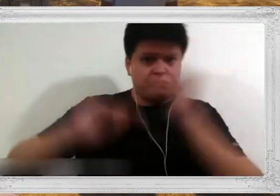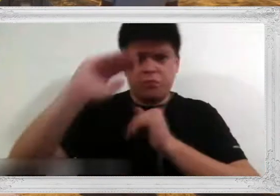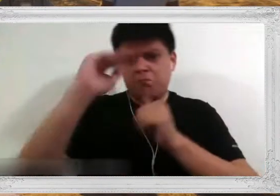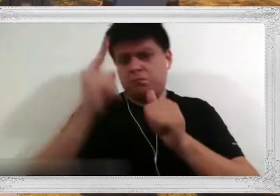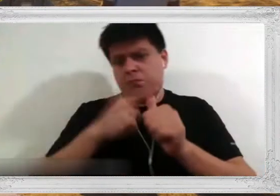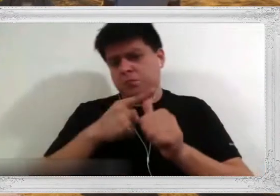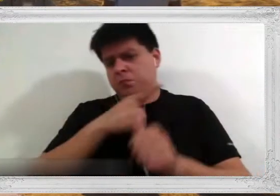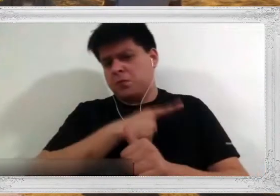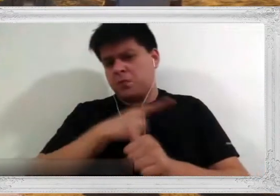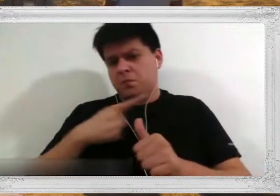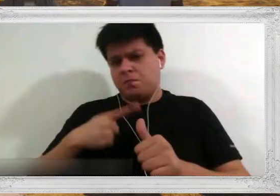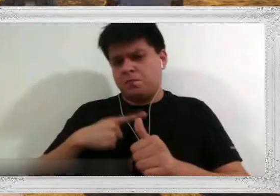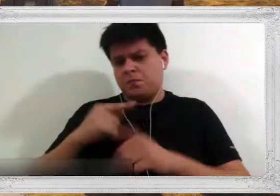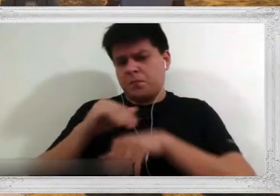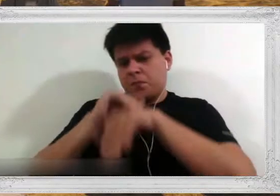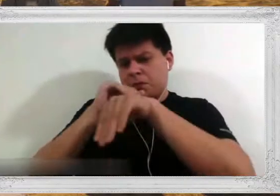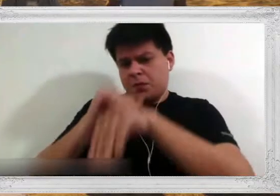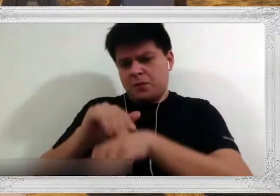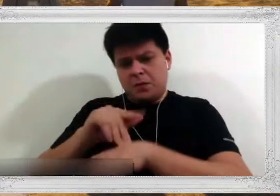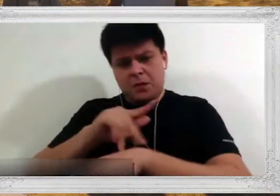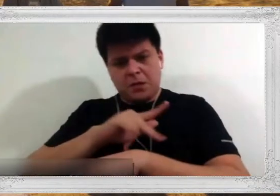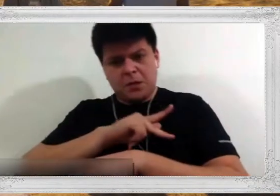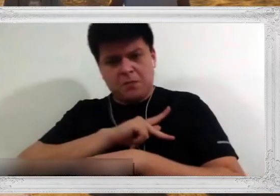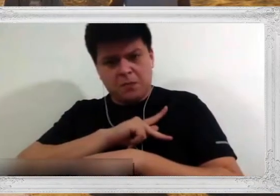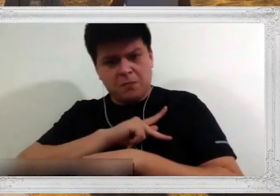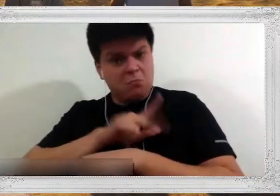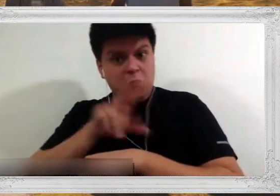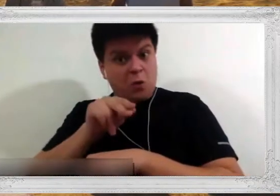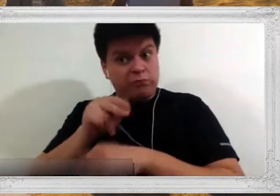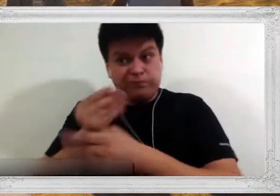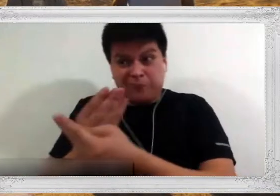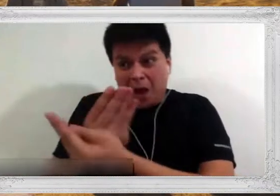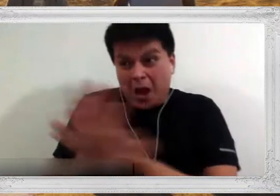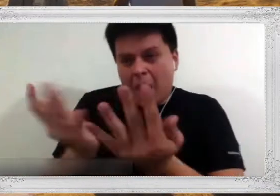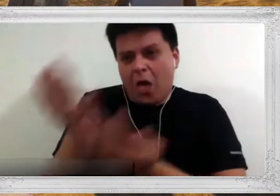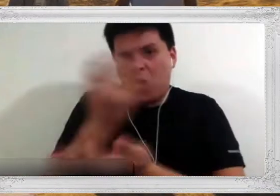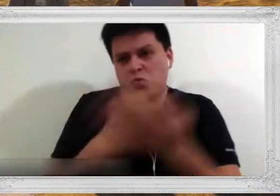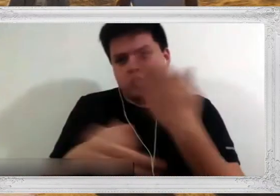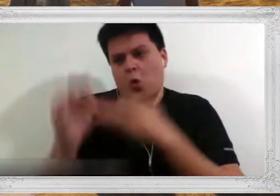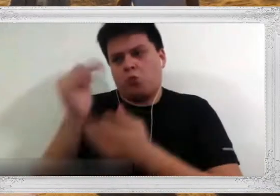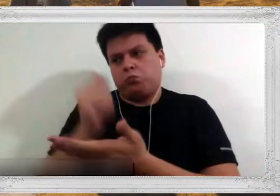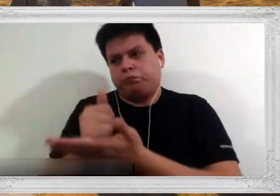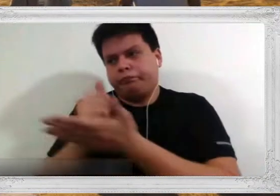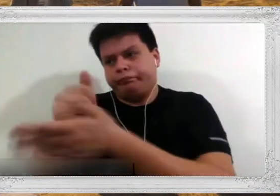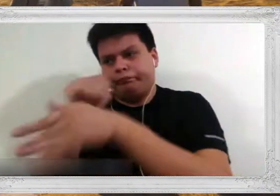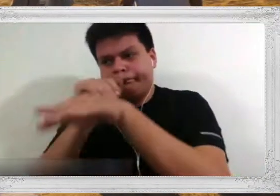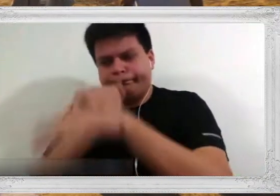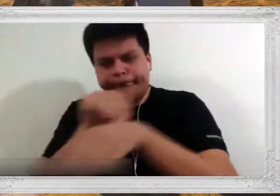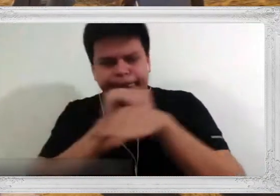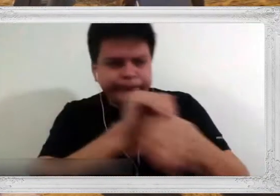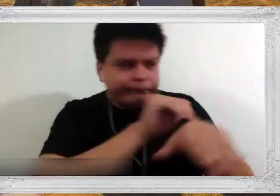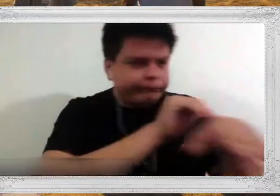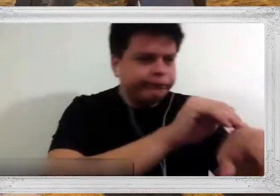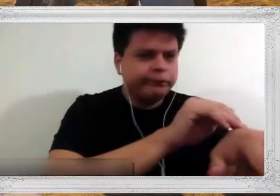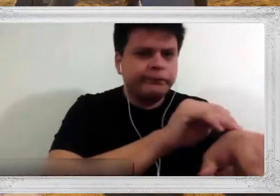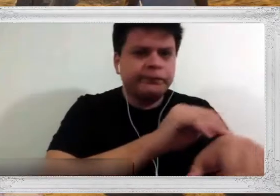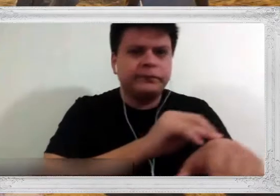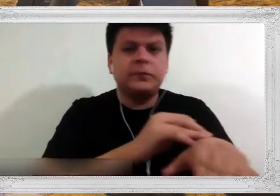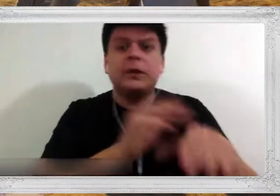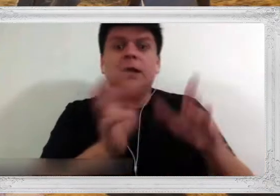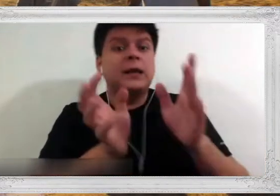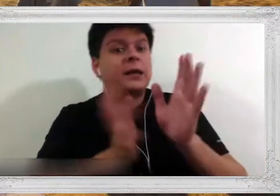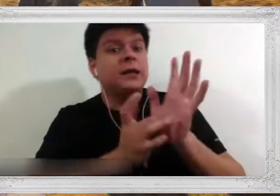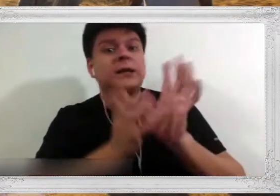tiene otro camino que hacerse siervo y esclavo de todos. La actitud de Jesús es normativa para la comunidad